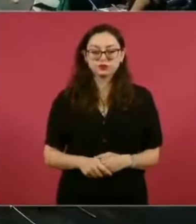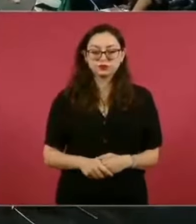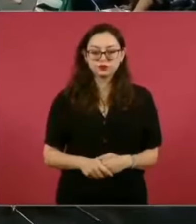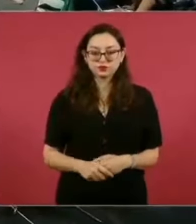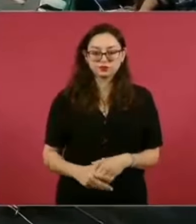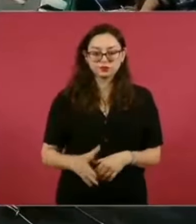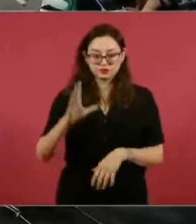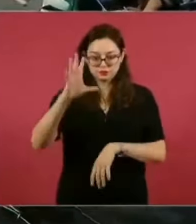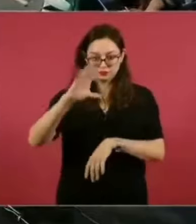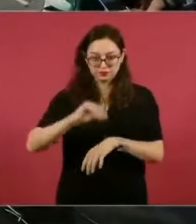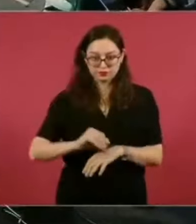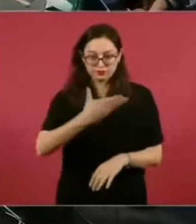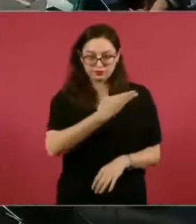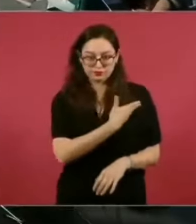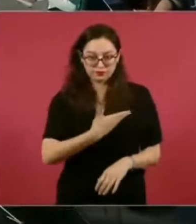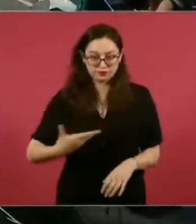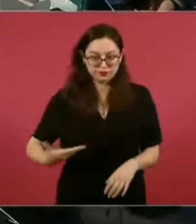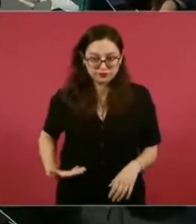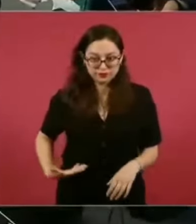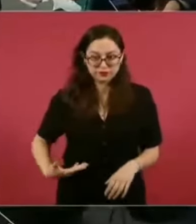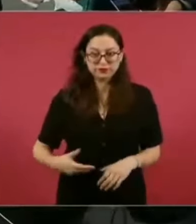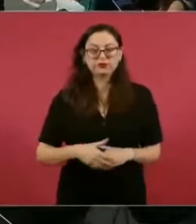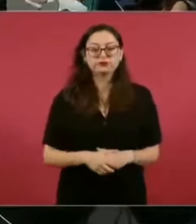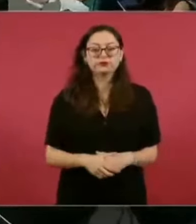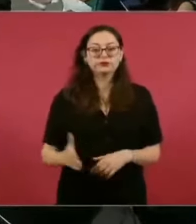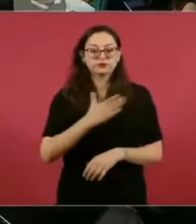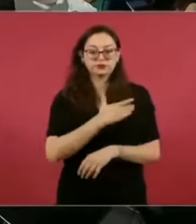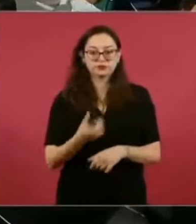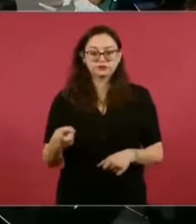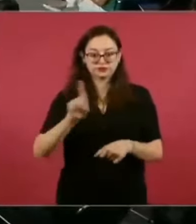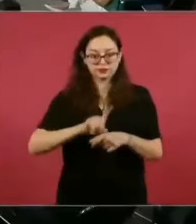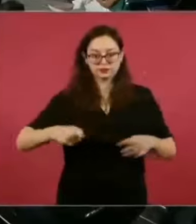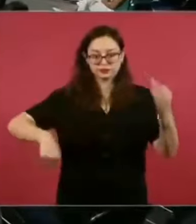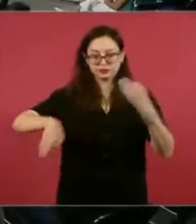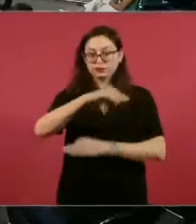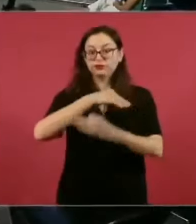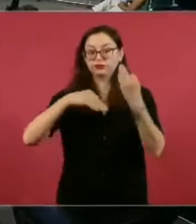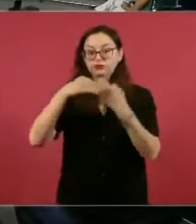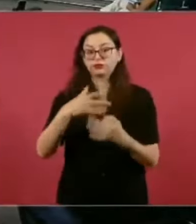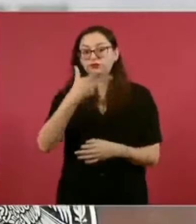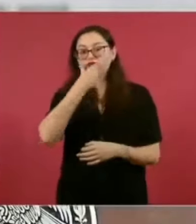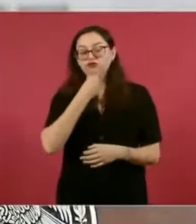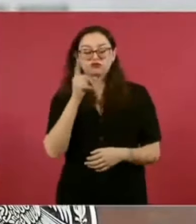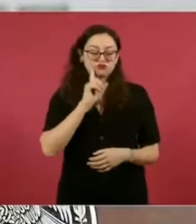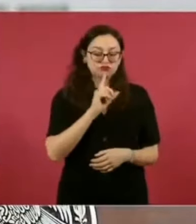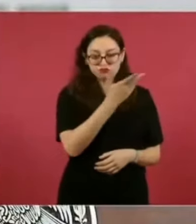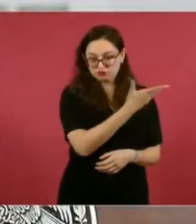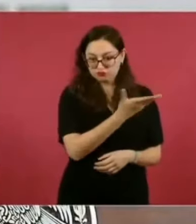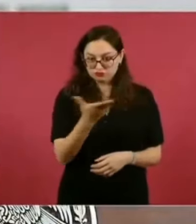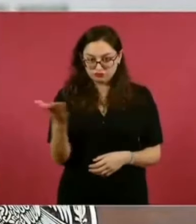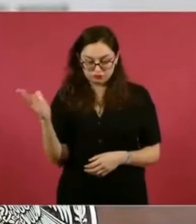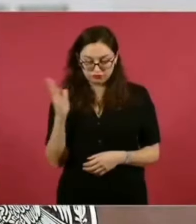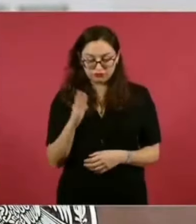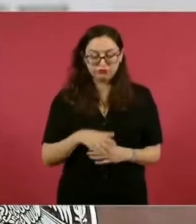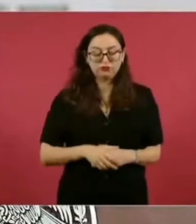Con su permiso, señor presidente, muy buenos días a todas y todos ustedes este